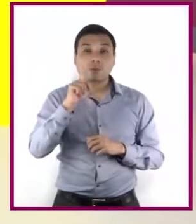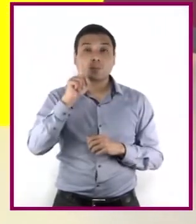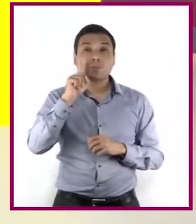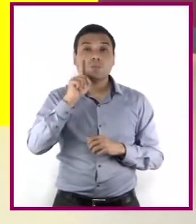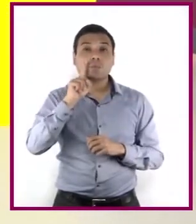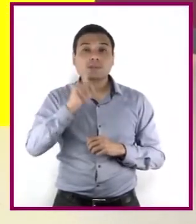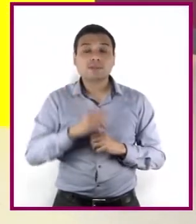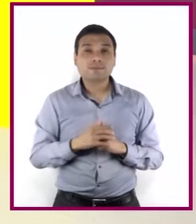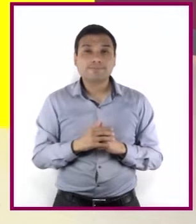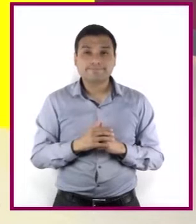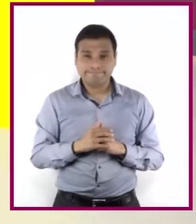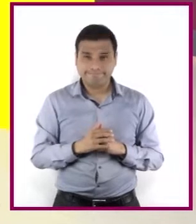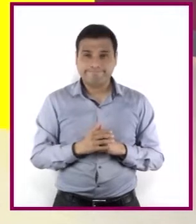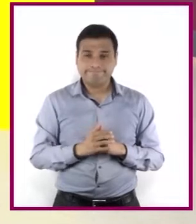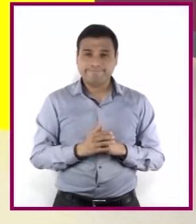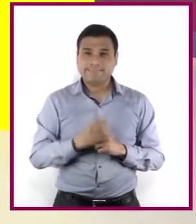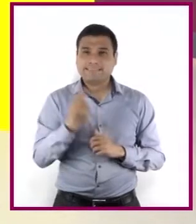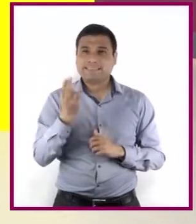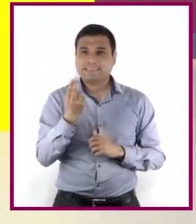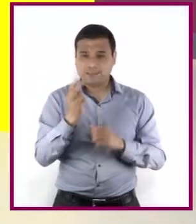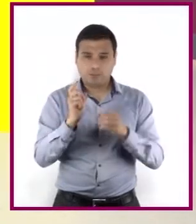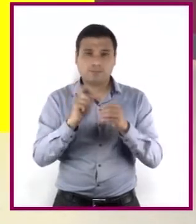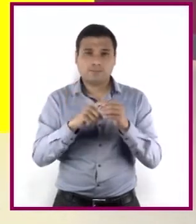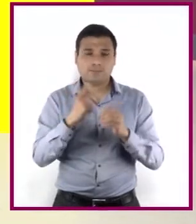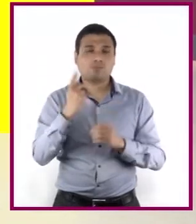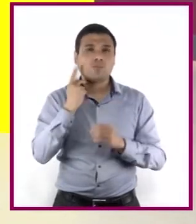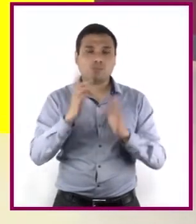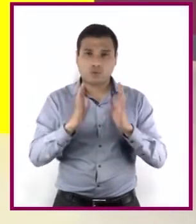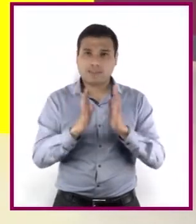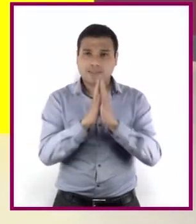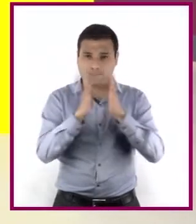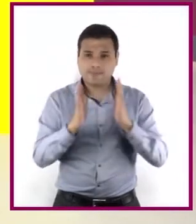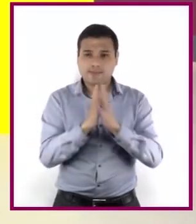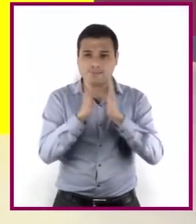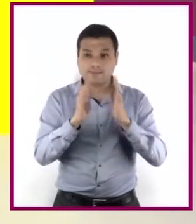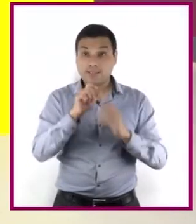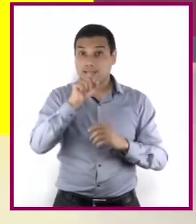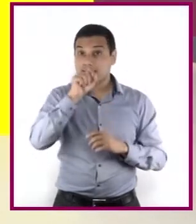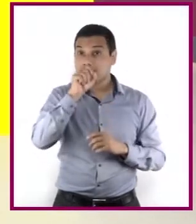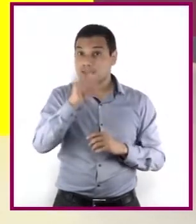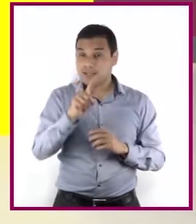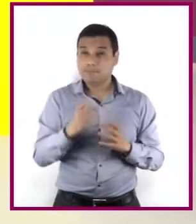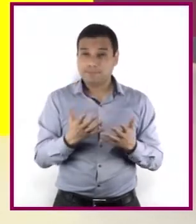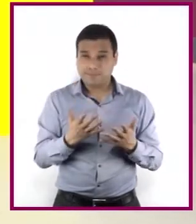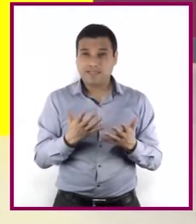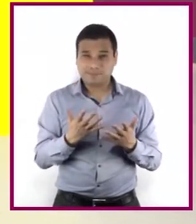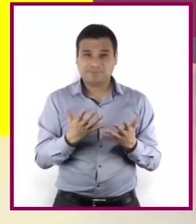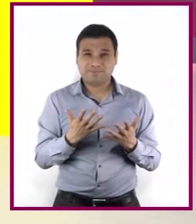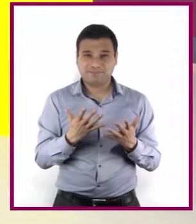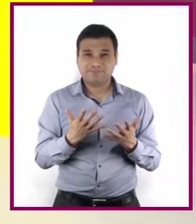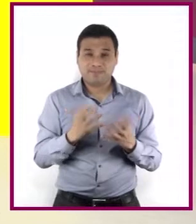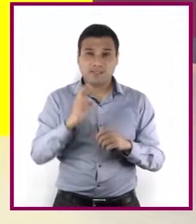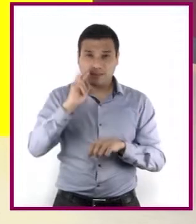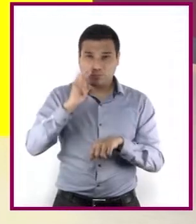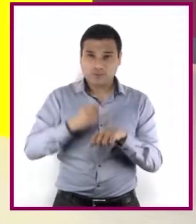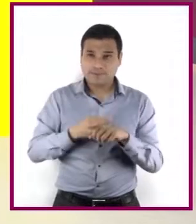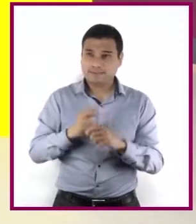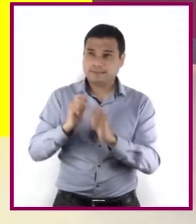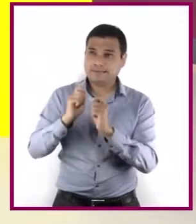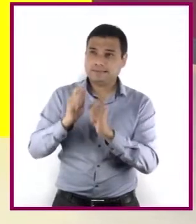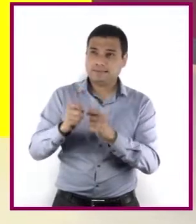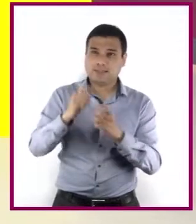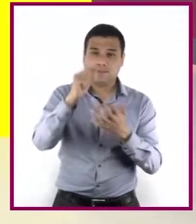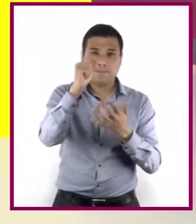de introducirse en la vida política y mantener al mismo tiempo los rasgos asociados a su